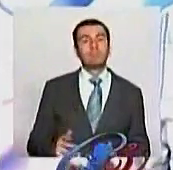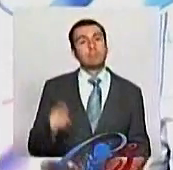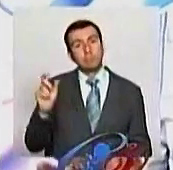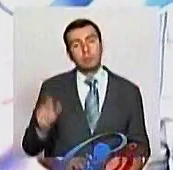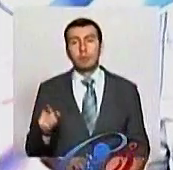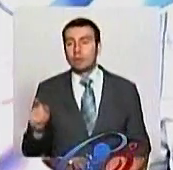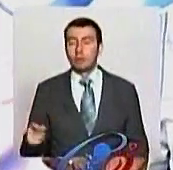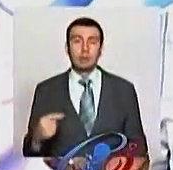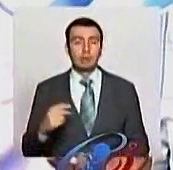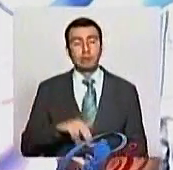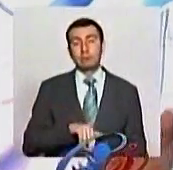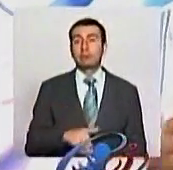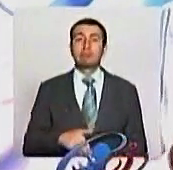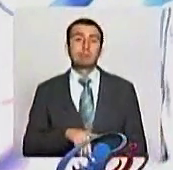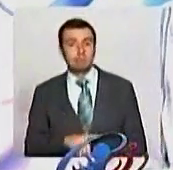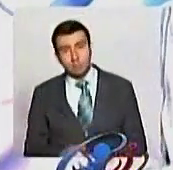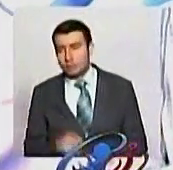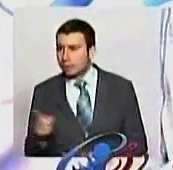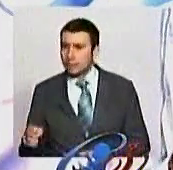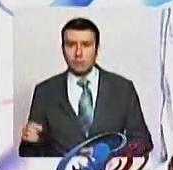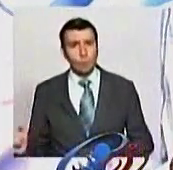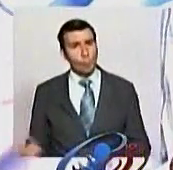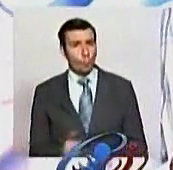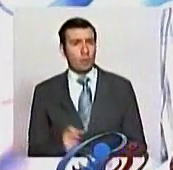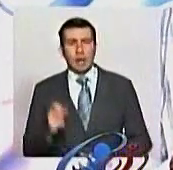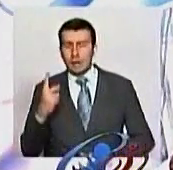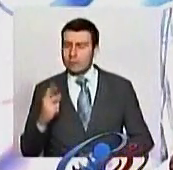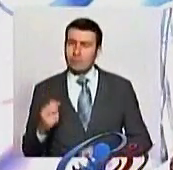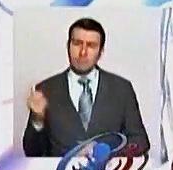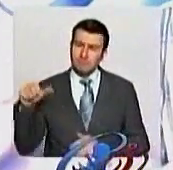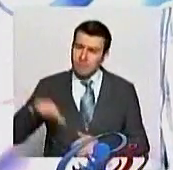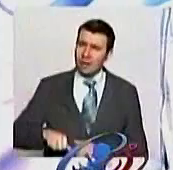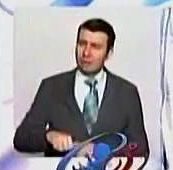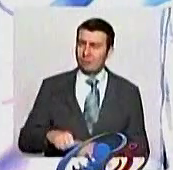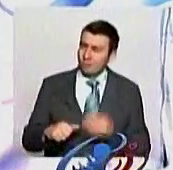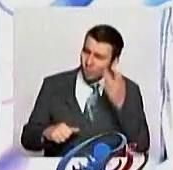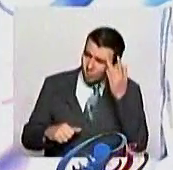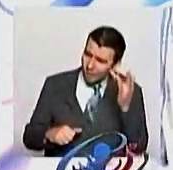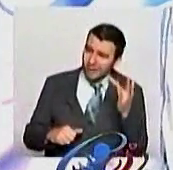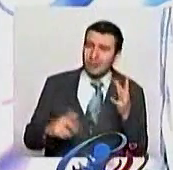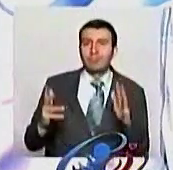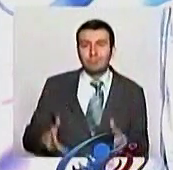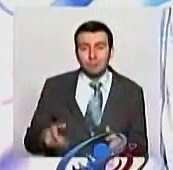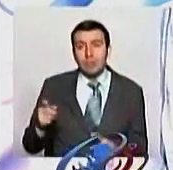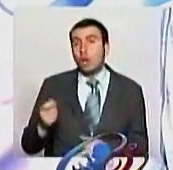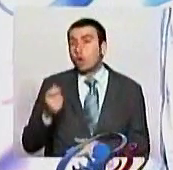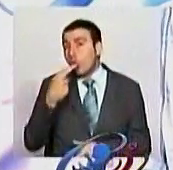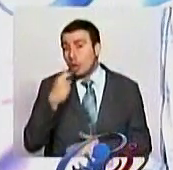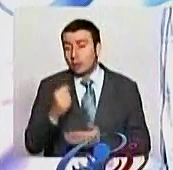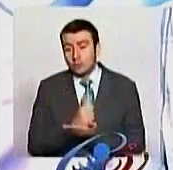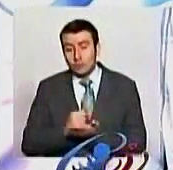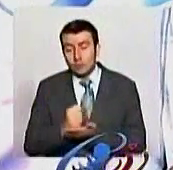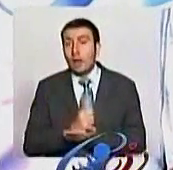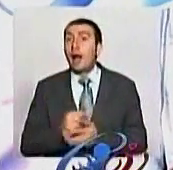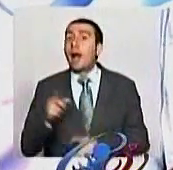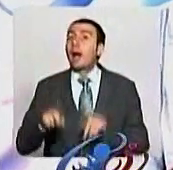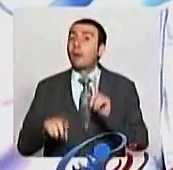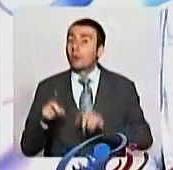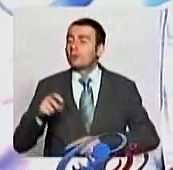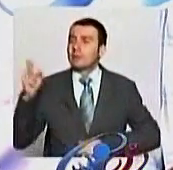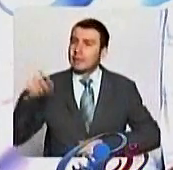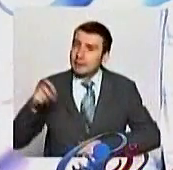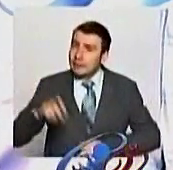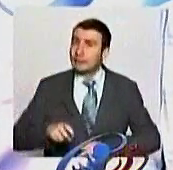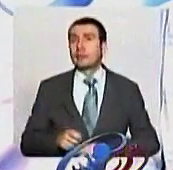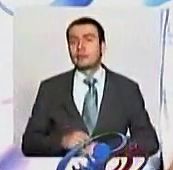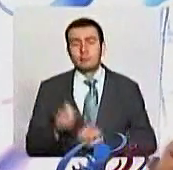llega descompensada. Y hay una razón de entender el por qué se necesitan ciertos de estos